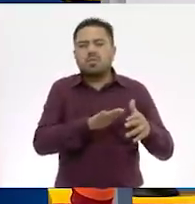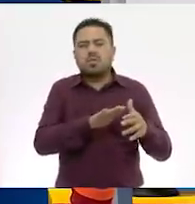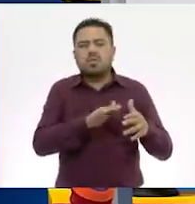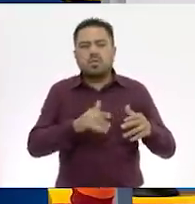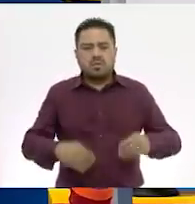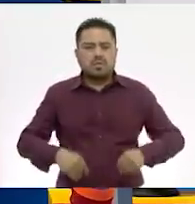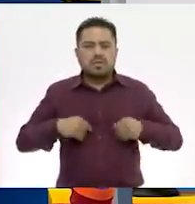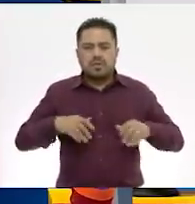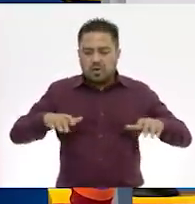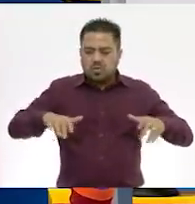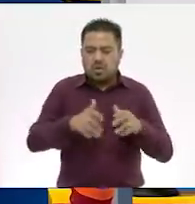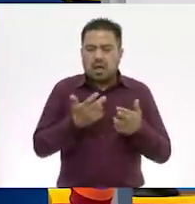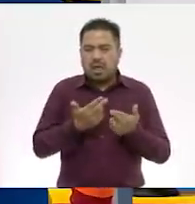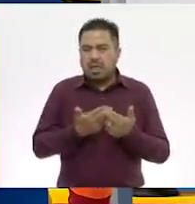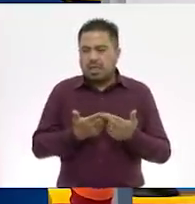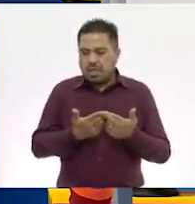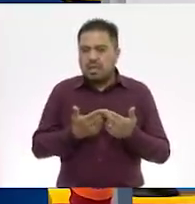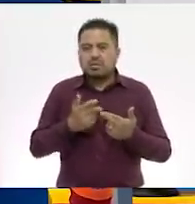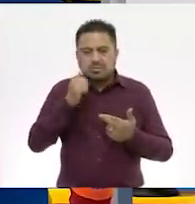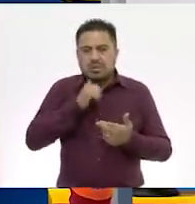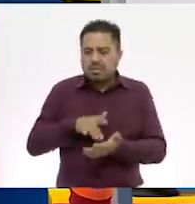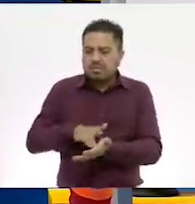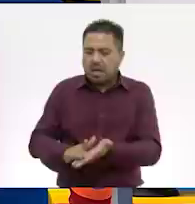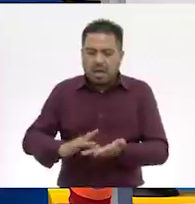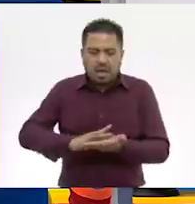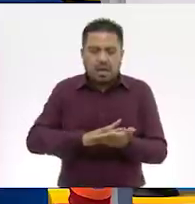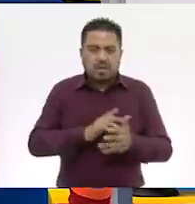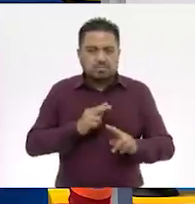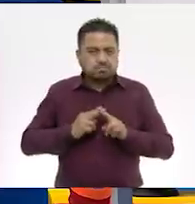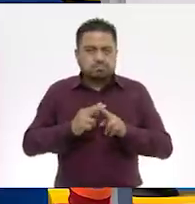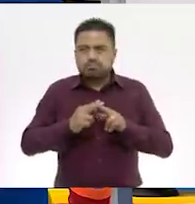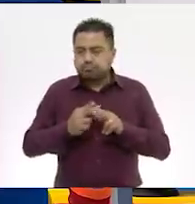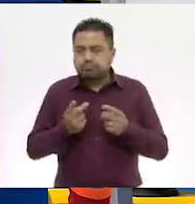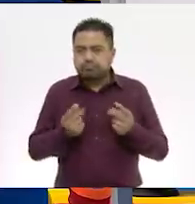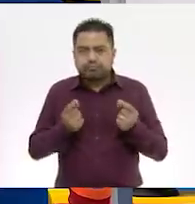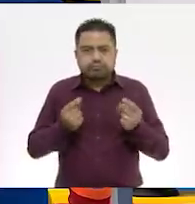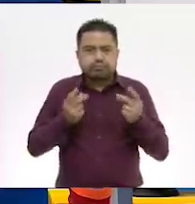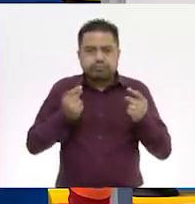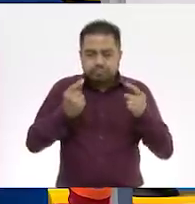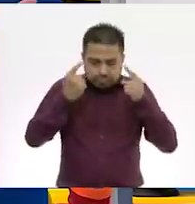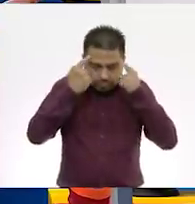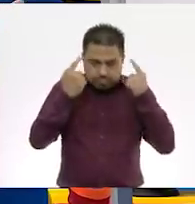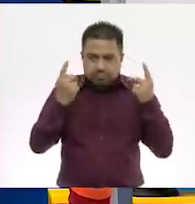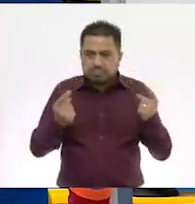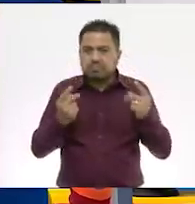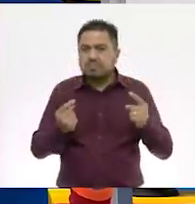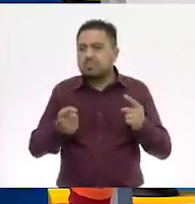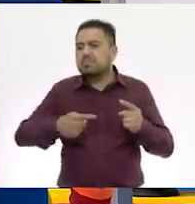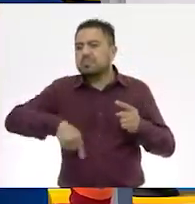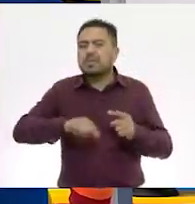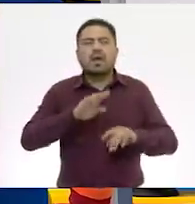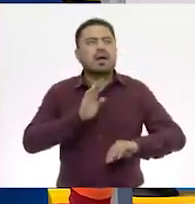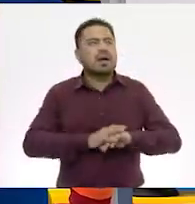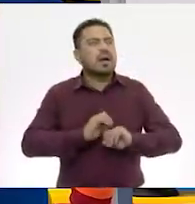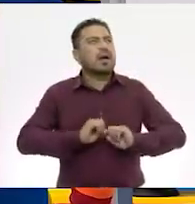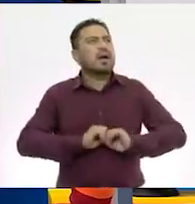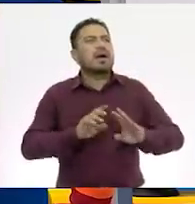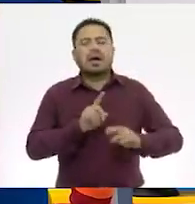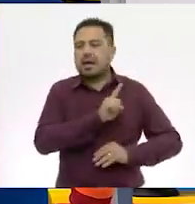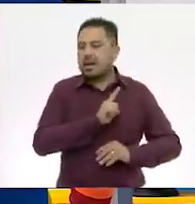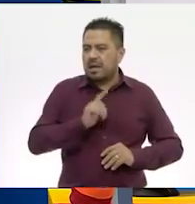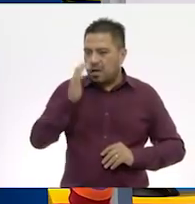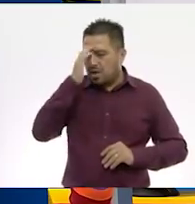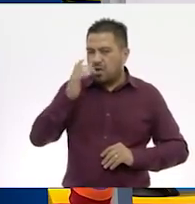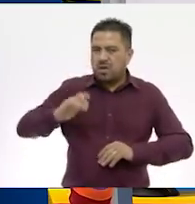viven en comunidad, que son muy colaborativos y activos. Eso que representa y que nosotros tenemos muy claro porque conocemos a